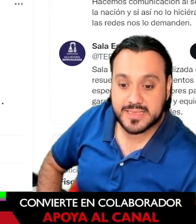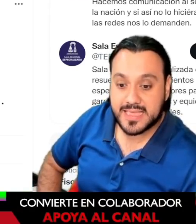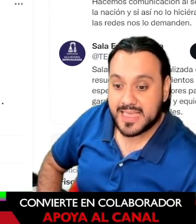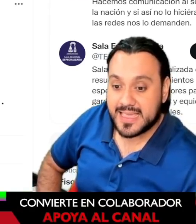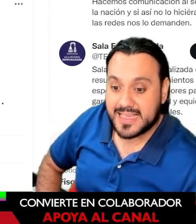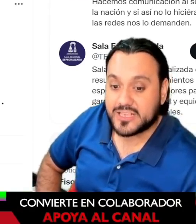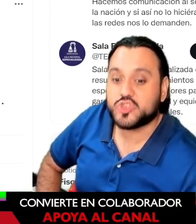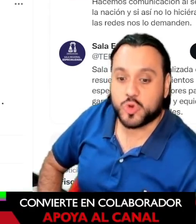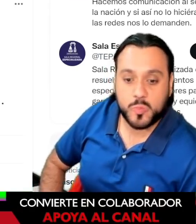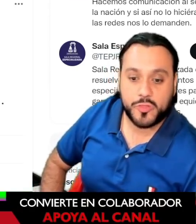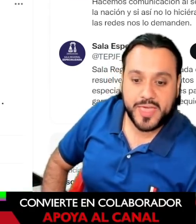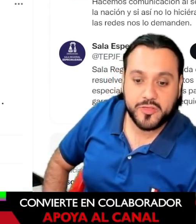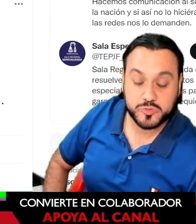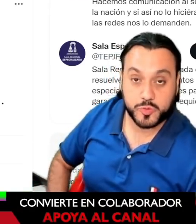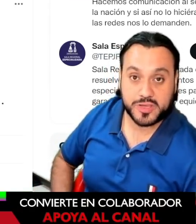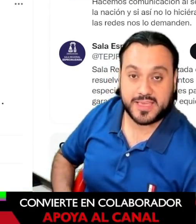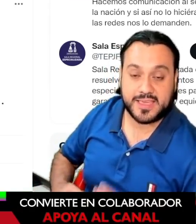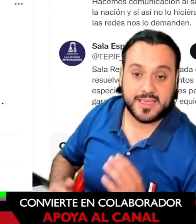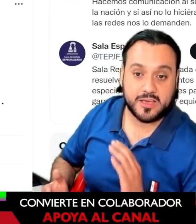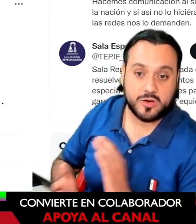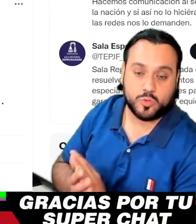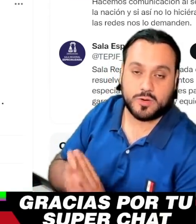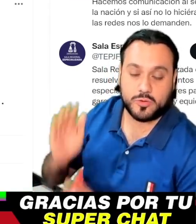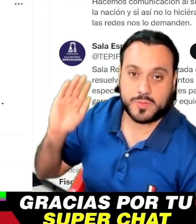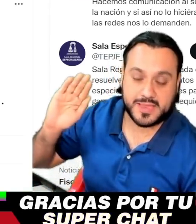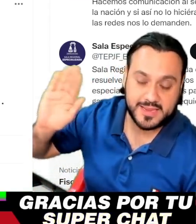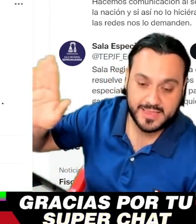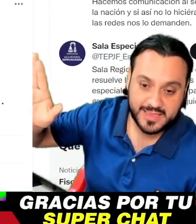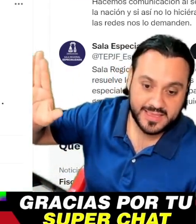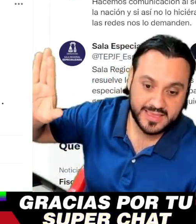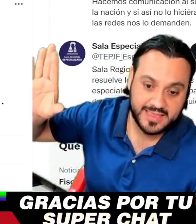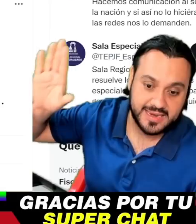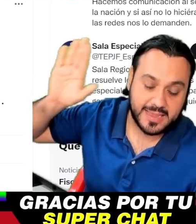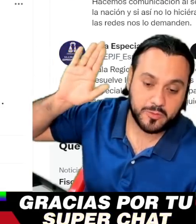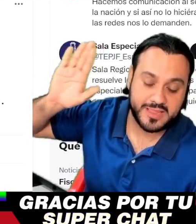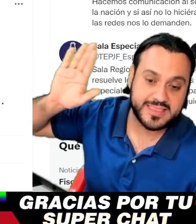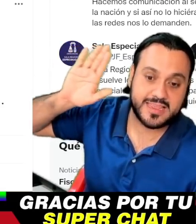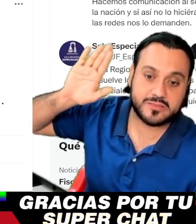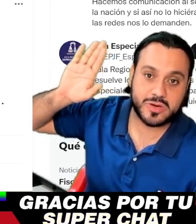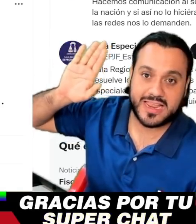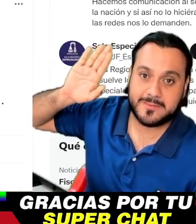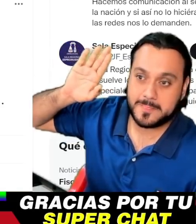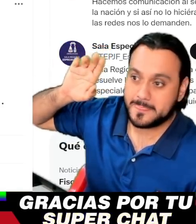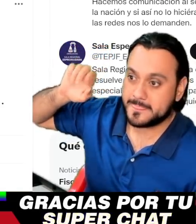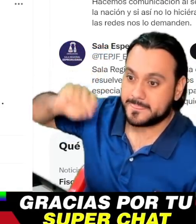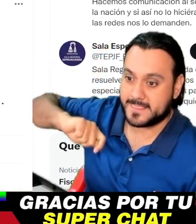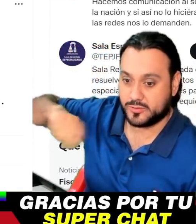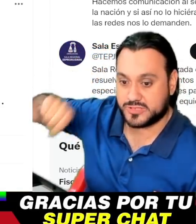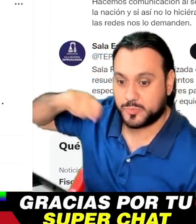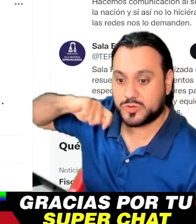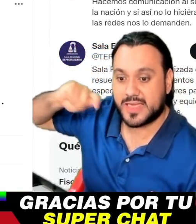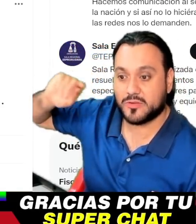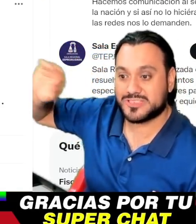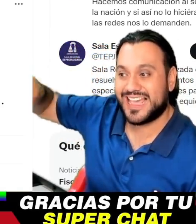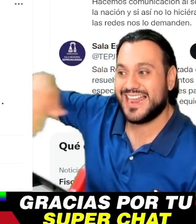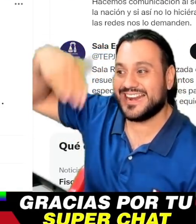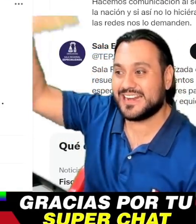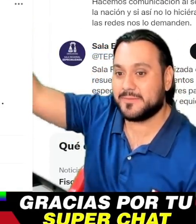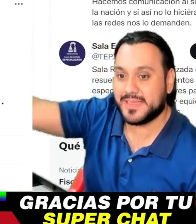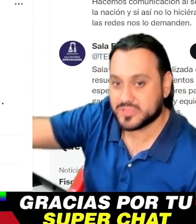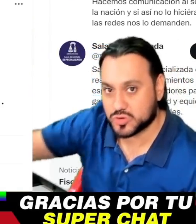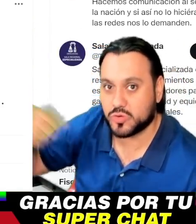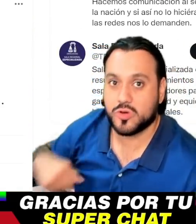plurinominales son votados porque cuando viene la boleta electoral de los diputados,